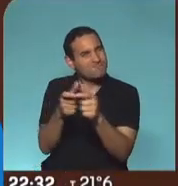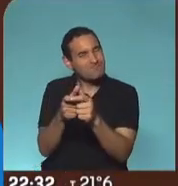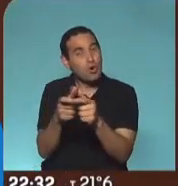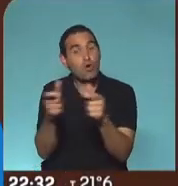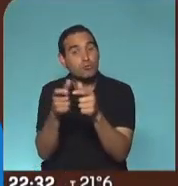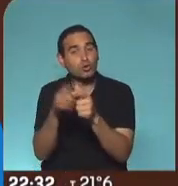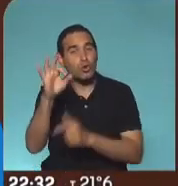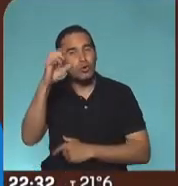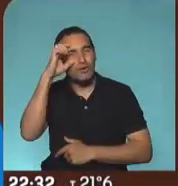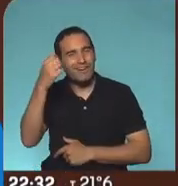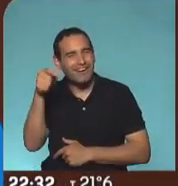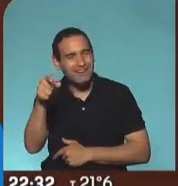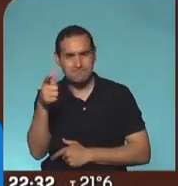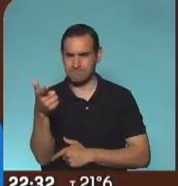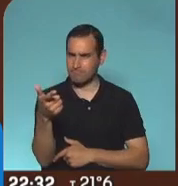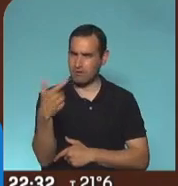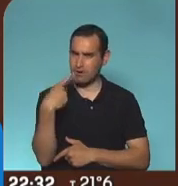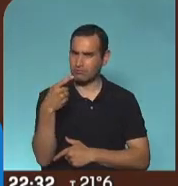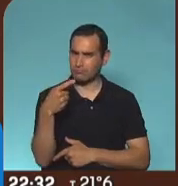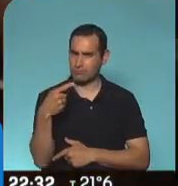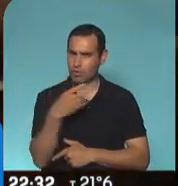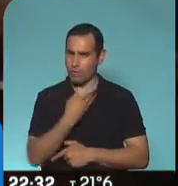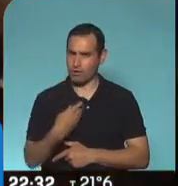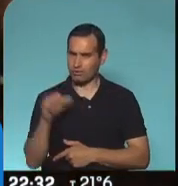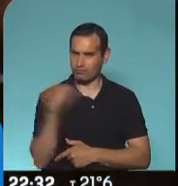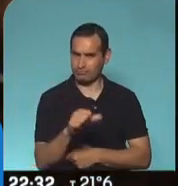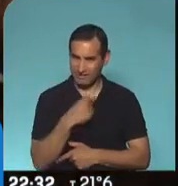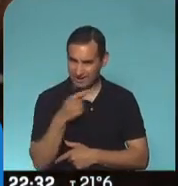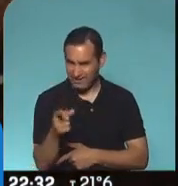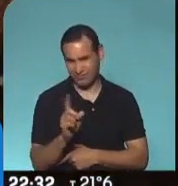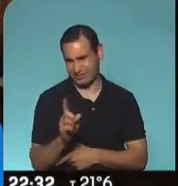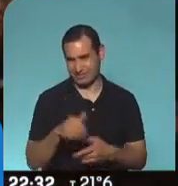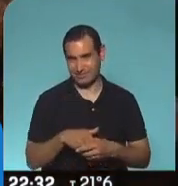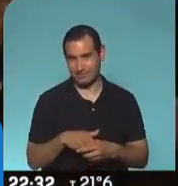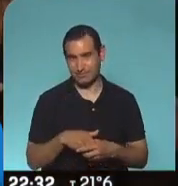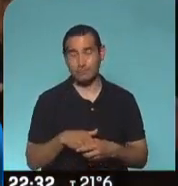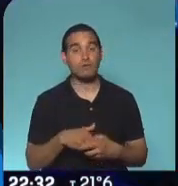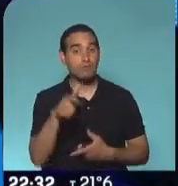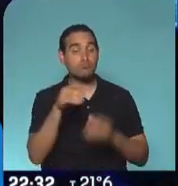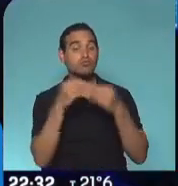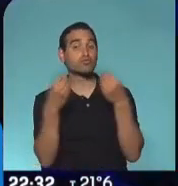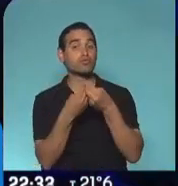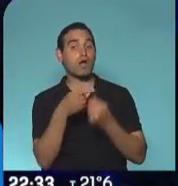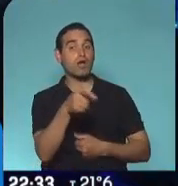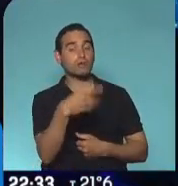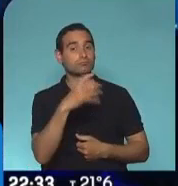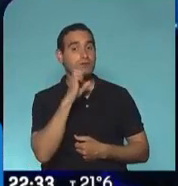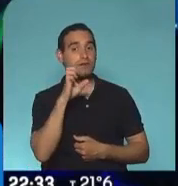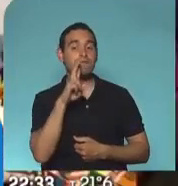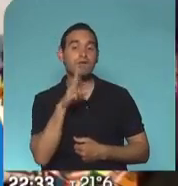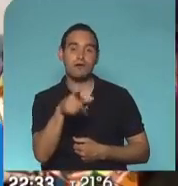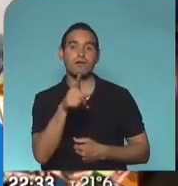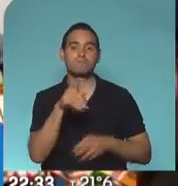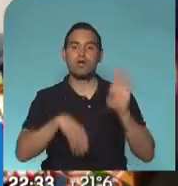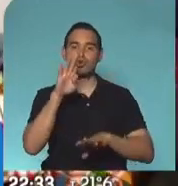la comisión de la OEA, sea un golpista más. El MAS también obtiene con este resultado mayoría en la Cámara